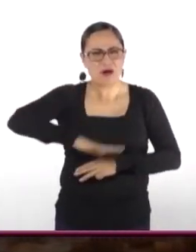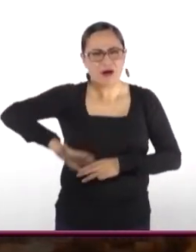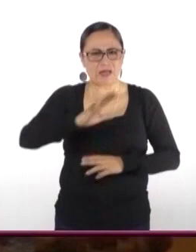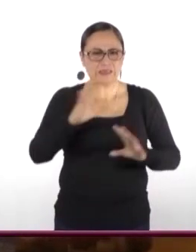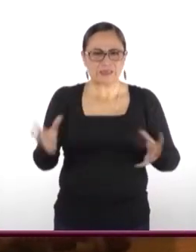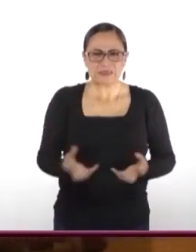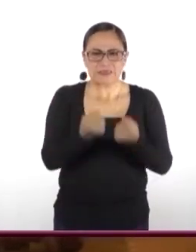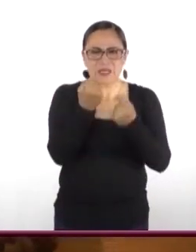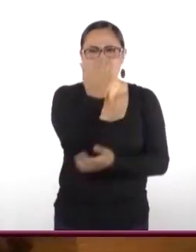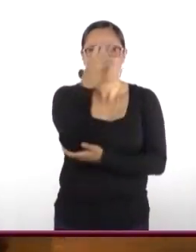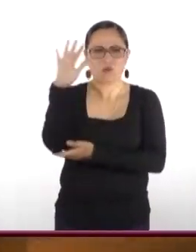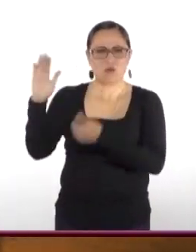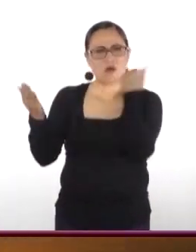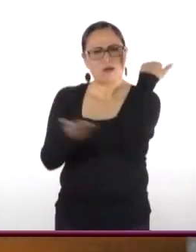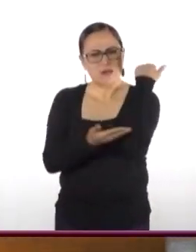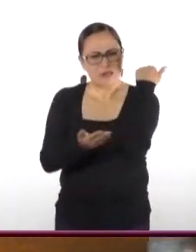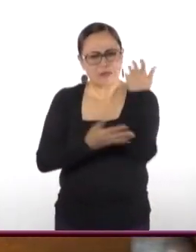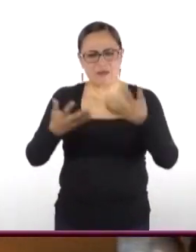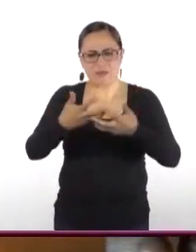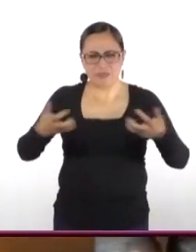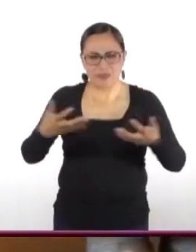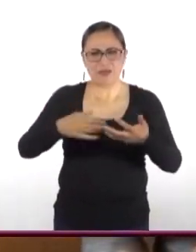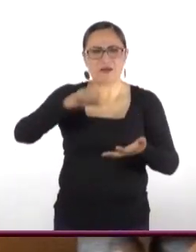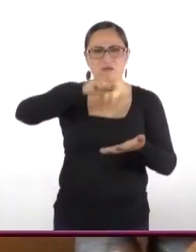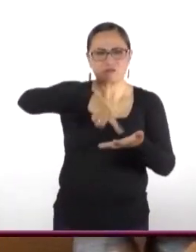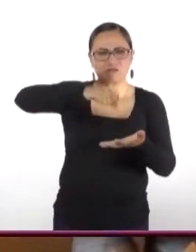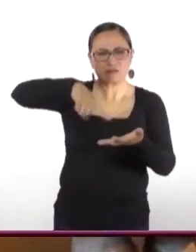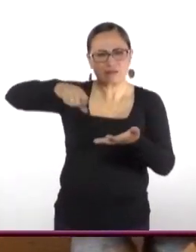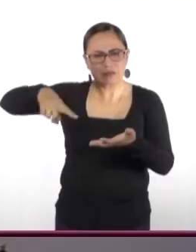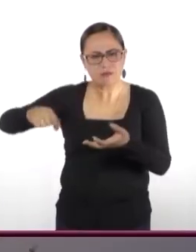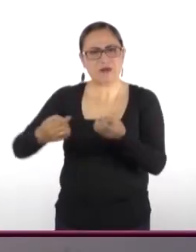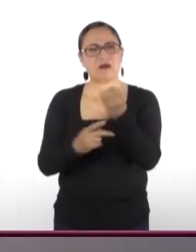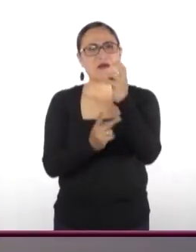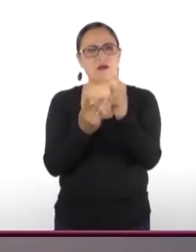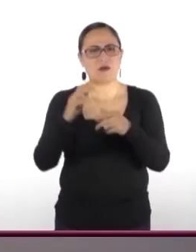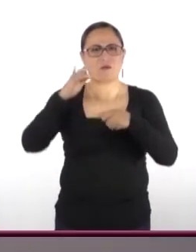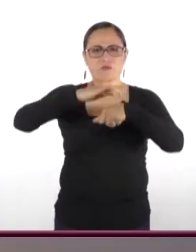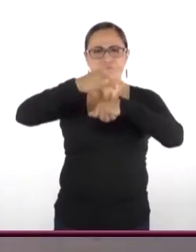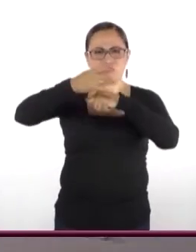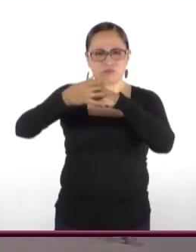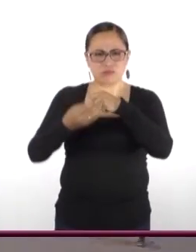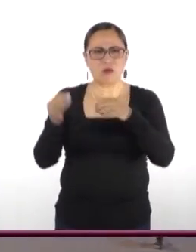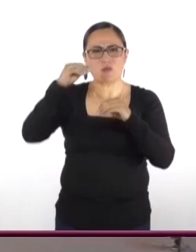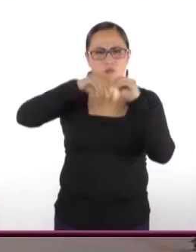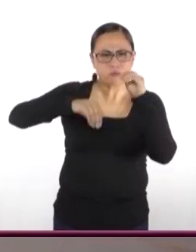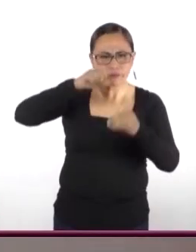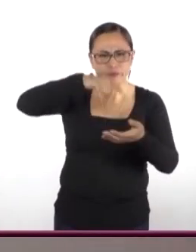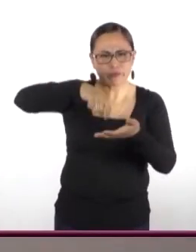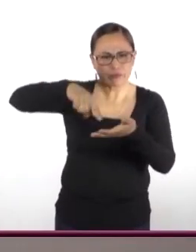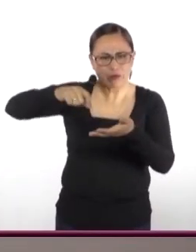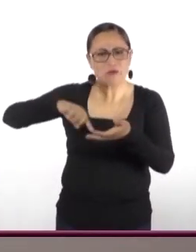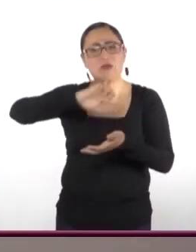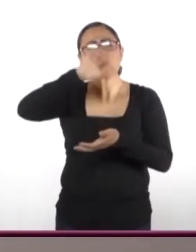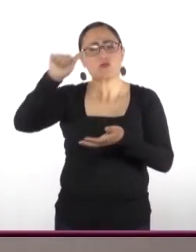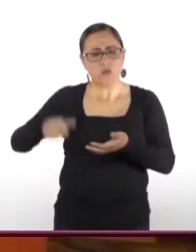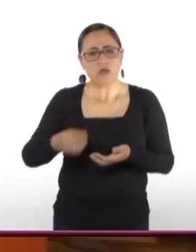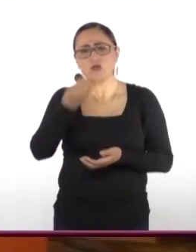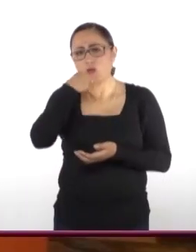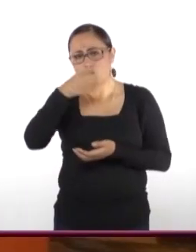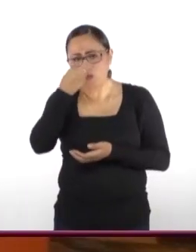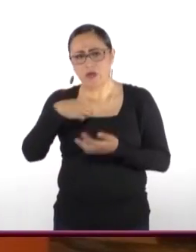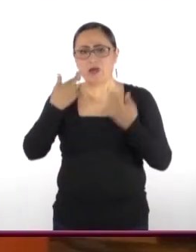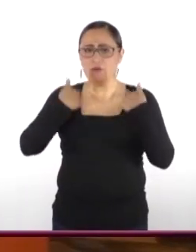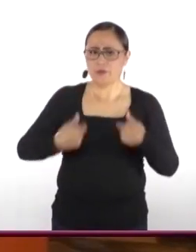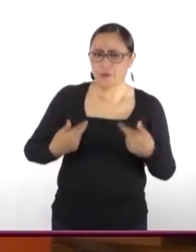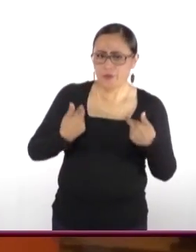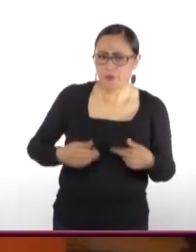tierra. Haz algo, corta leña, labra la tierra. Planta nopales, planta maguey. Tendrás que comer, tendrás